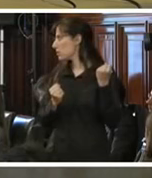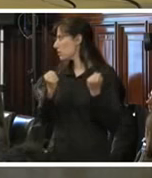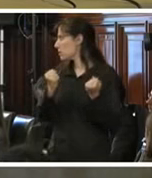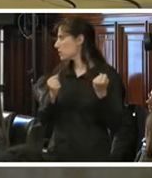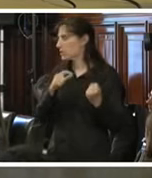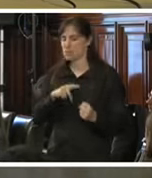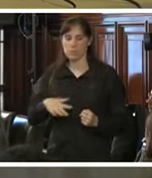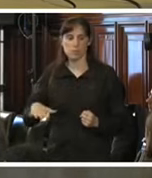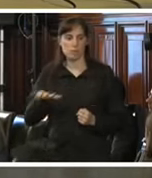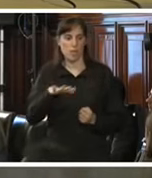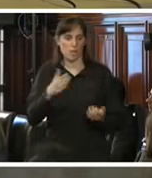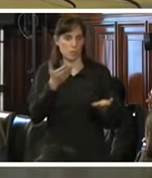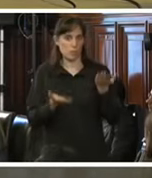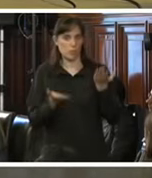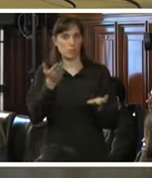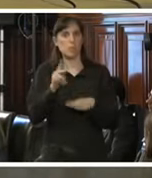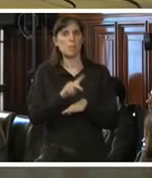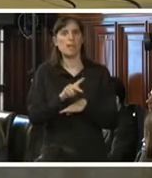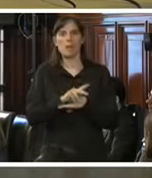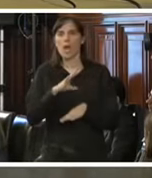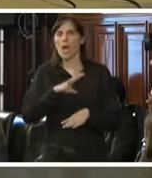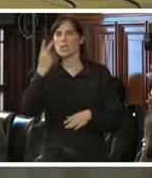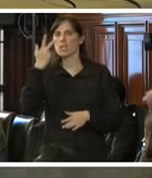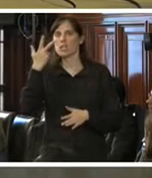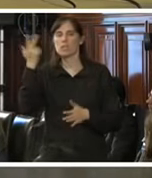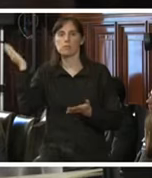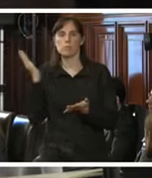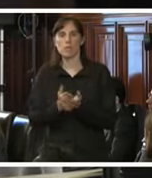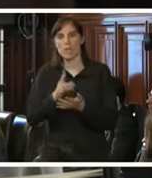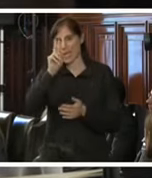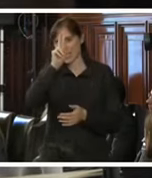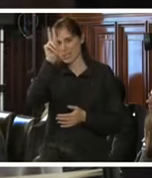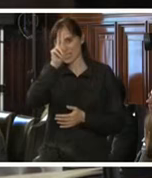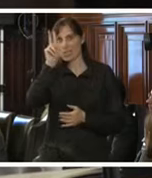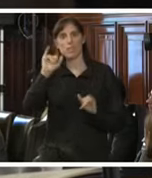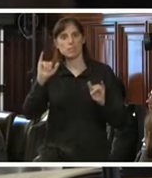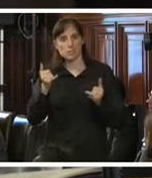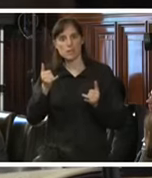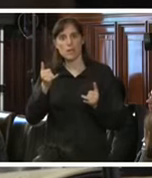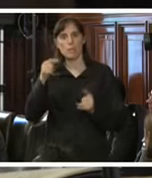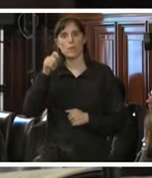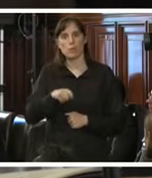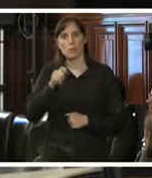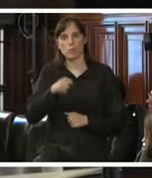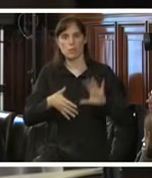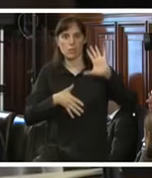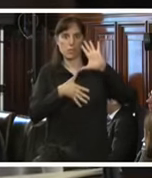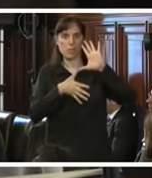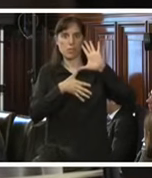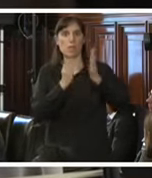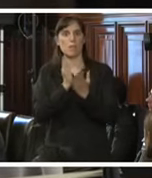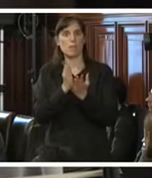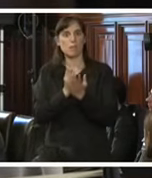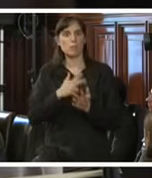justicia. Sobre Paraguay pesan 3 condenas indígenas recaídas ante la Corte Interamericana de Derechos Humanos. Estas sentencias